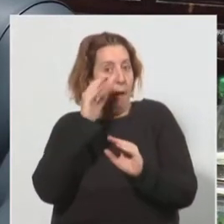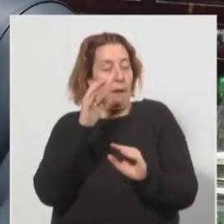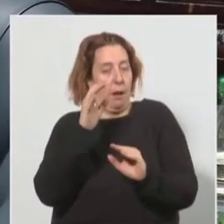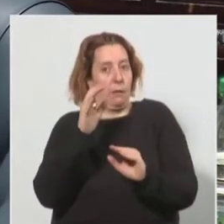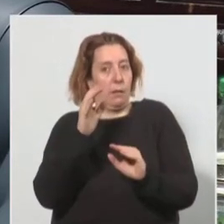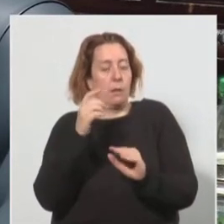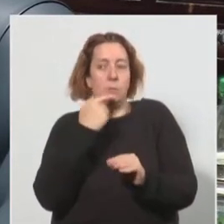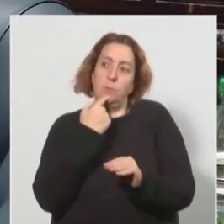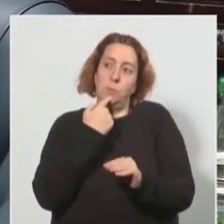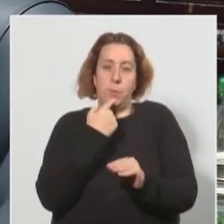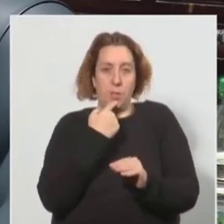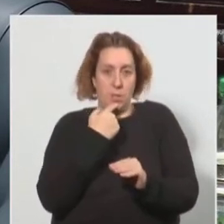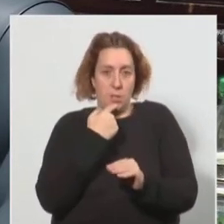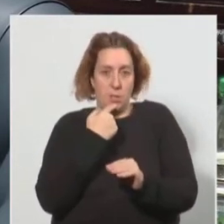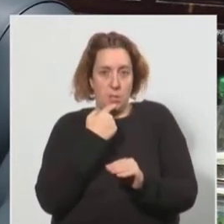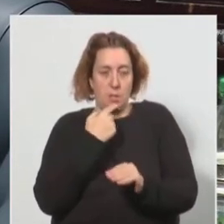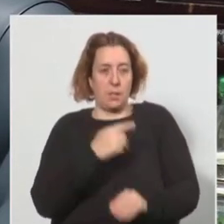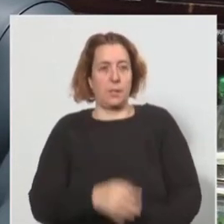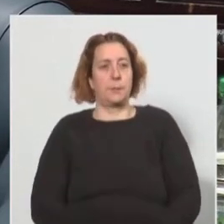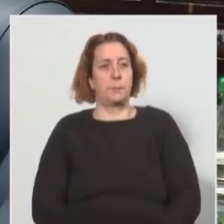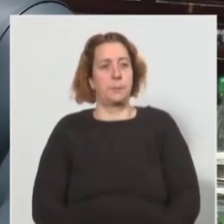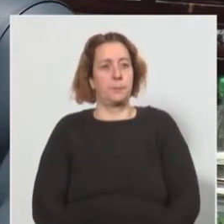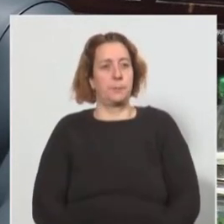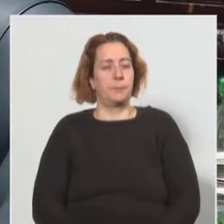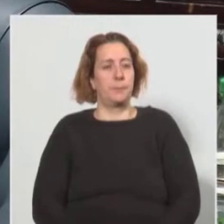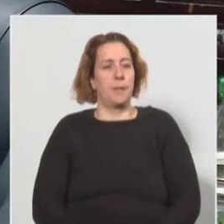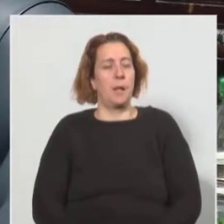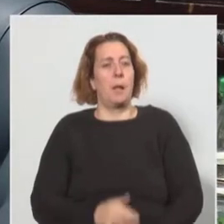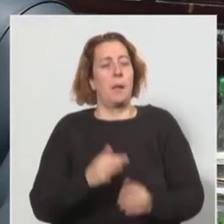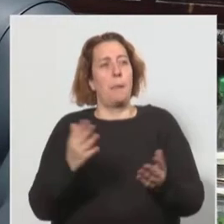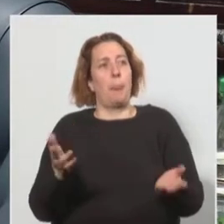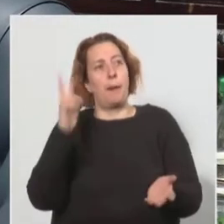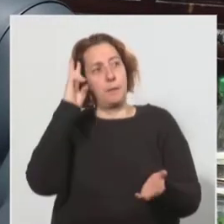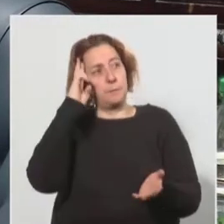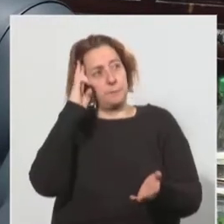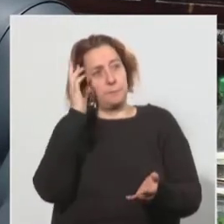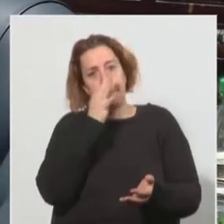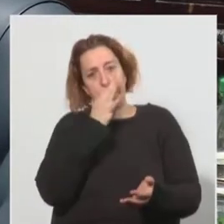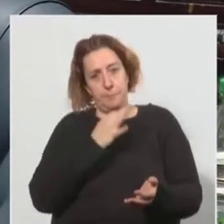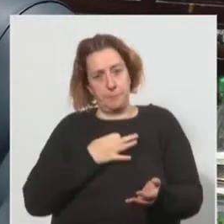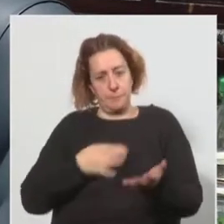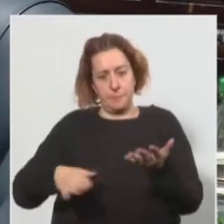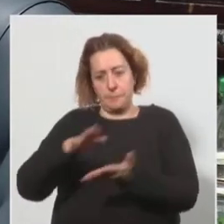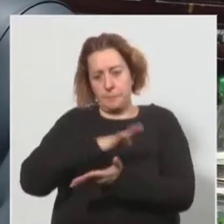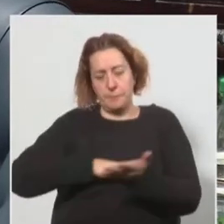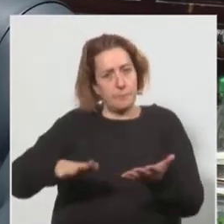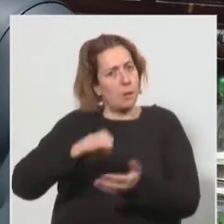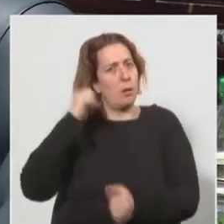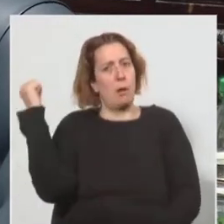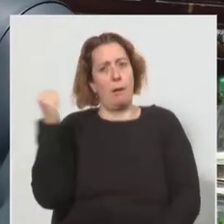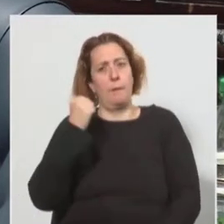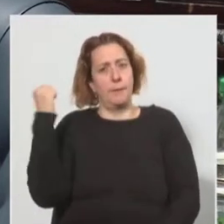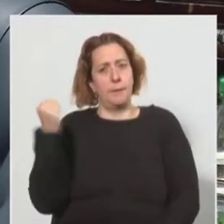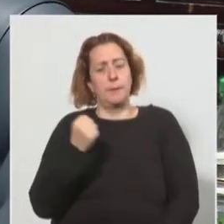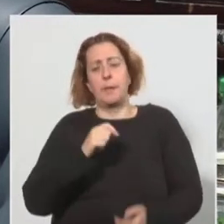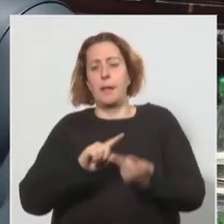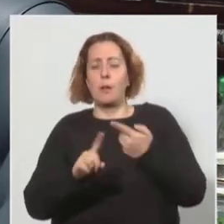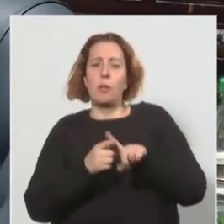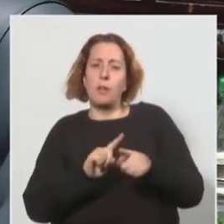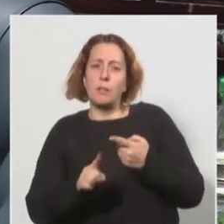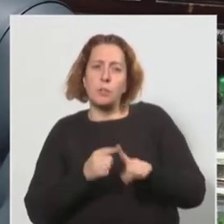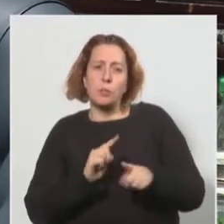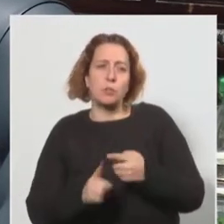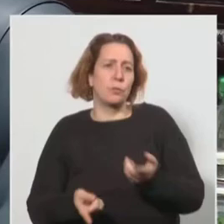alertas, las sospechas? La razón nos indica que tuvo que haber sido un ámbito clave para la